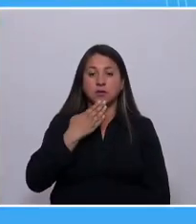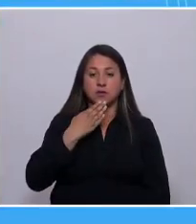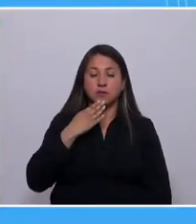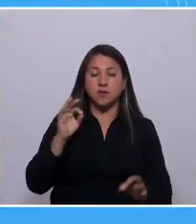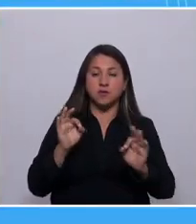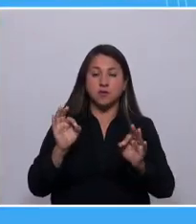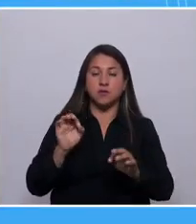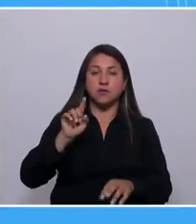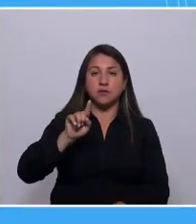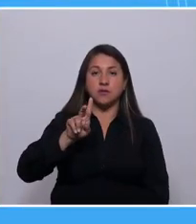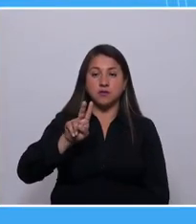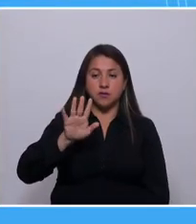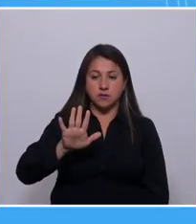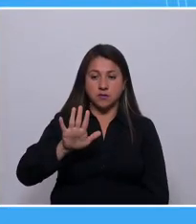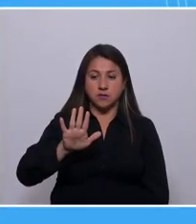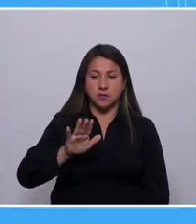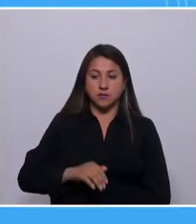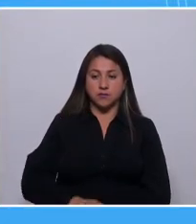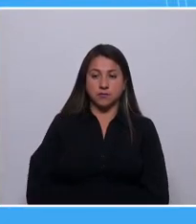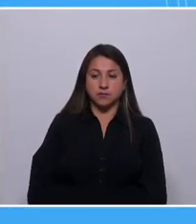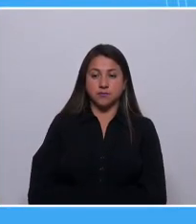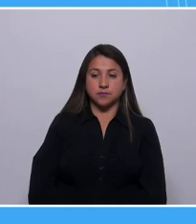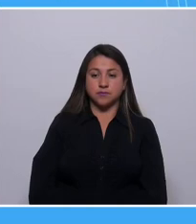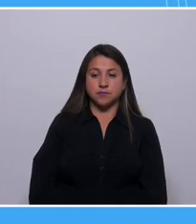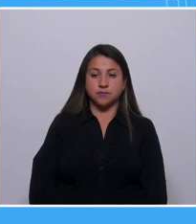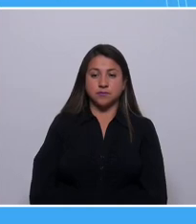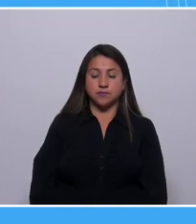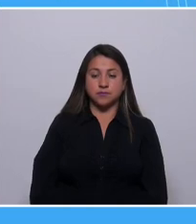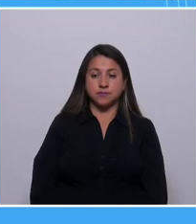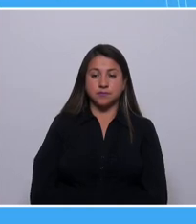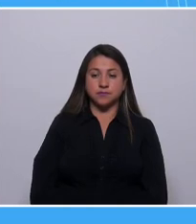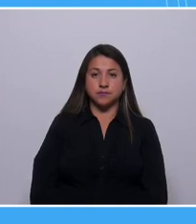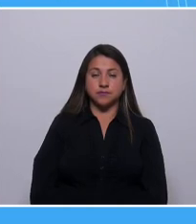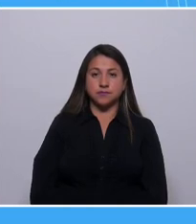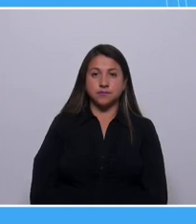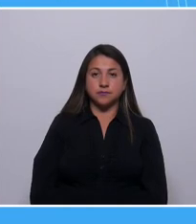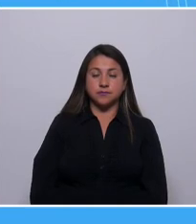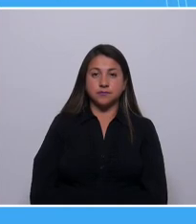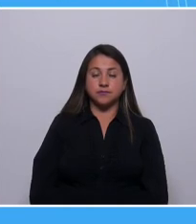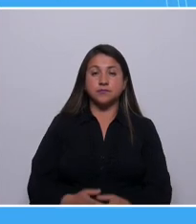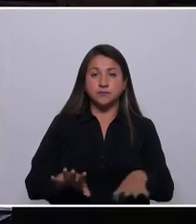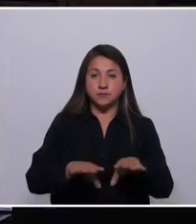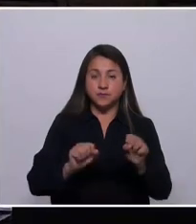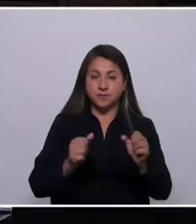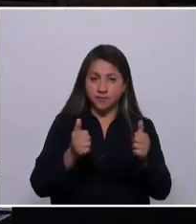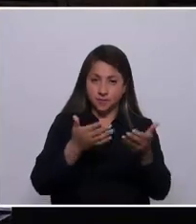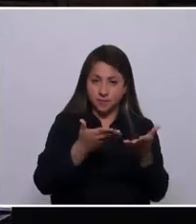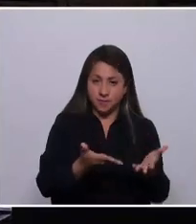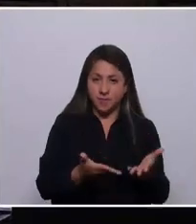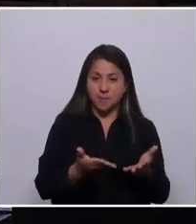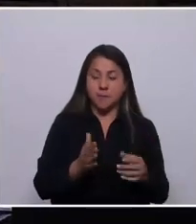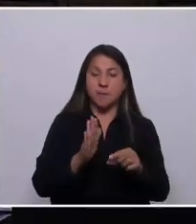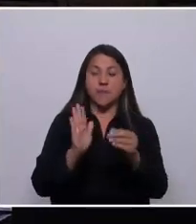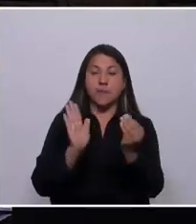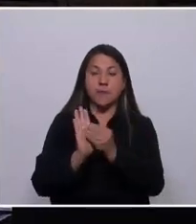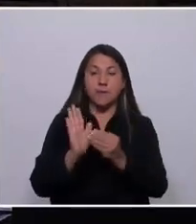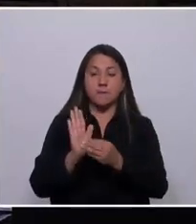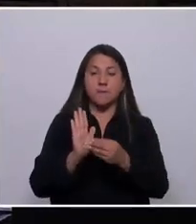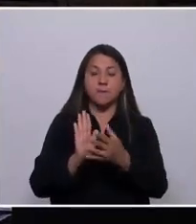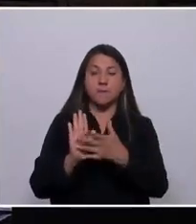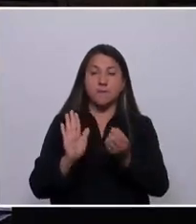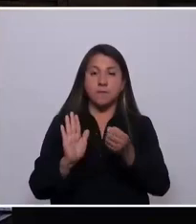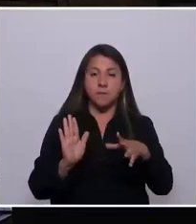indicación 125. Muy bien, señor Daza. Queda registro del retiro de